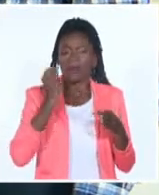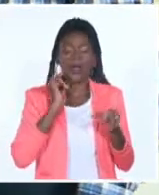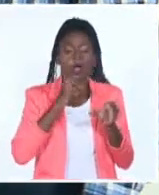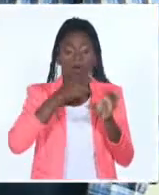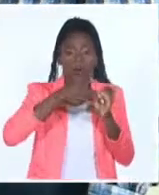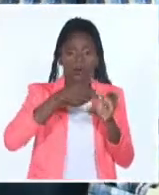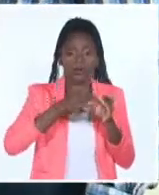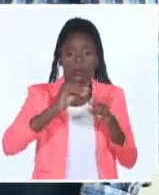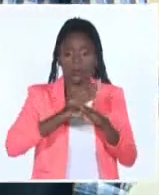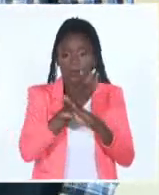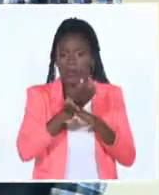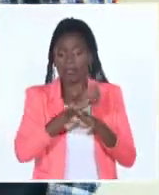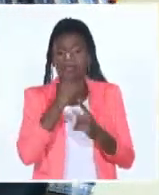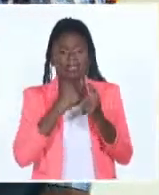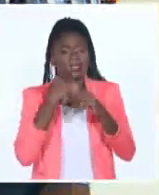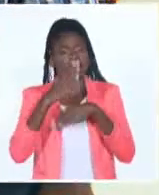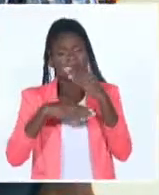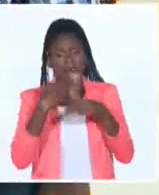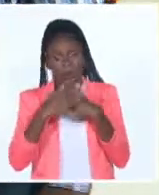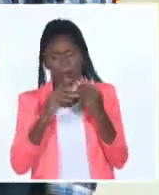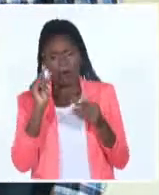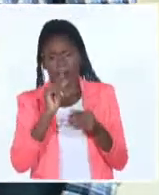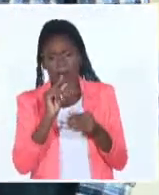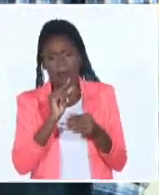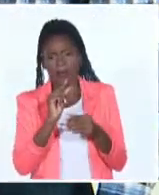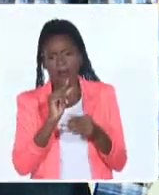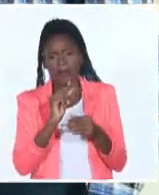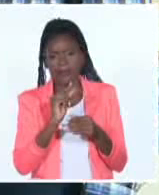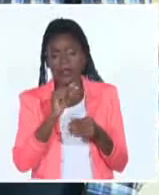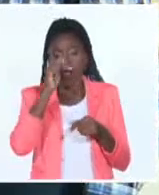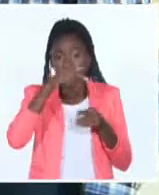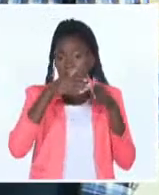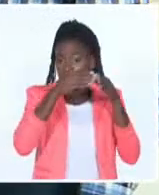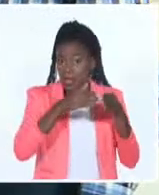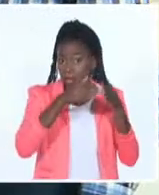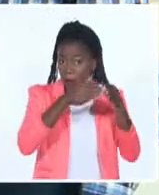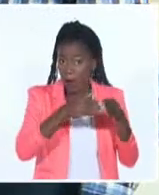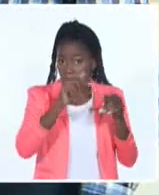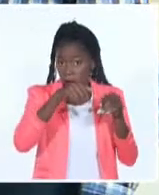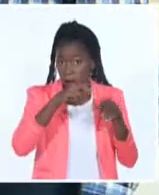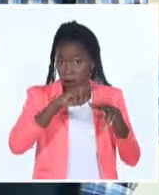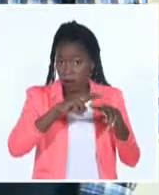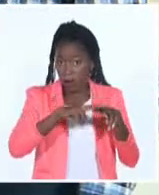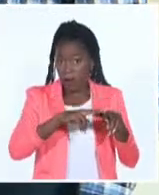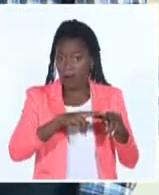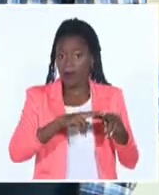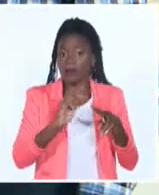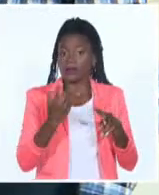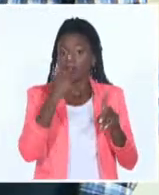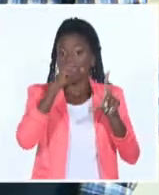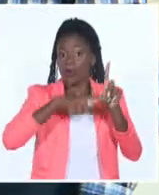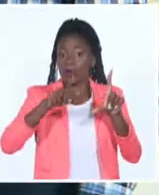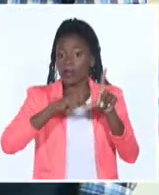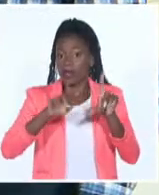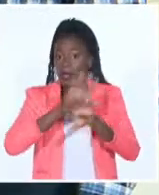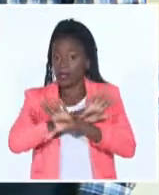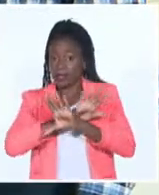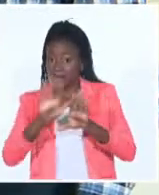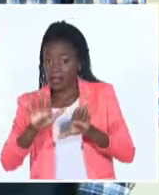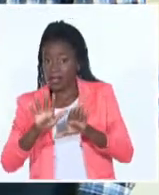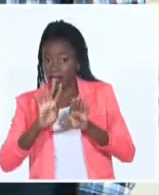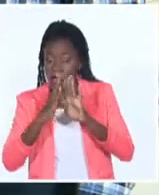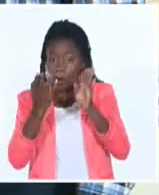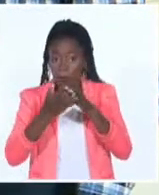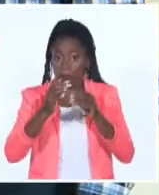dijimos el día de ayer que tenía su problema en la central flotante aquí en la Bahía de La Habana. Ya tenemos una, que es la Herrera, que ya está generando